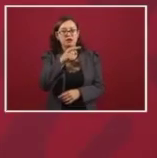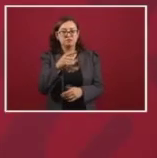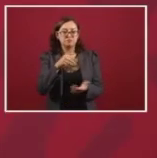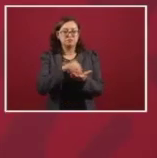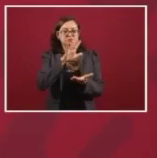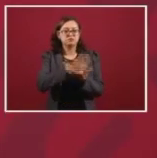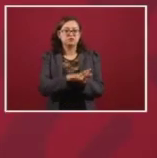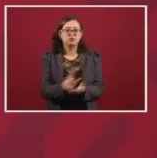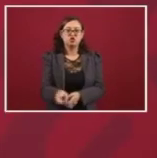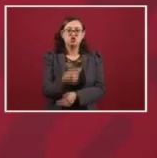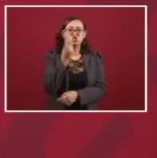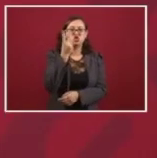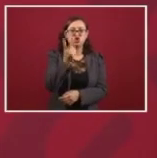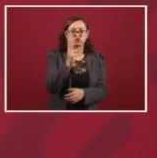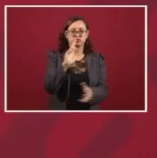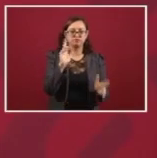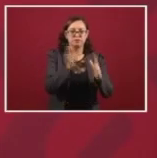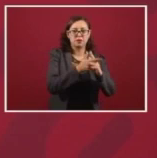homicidios.